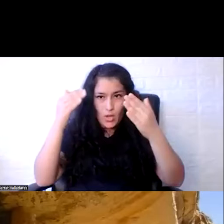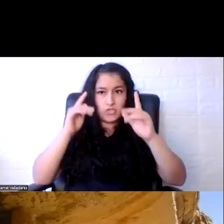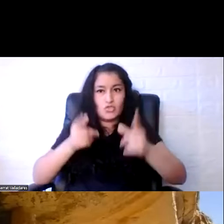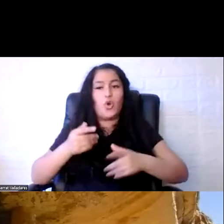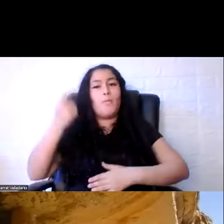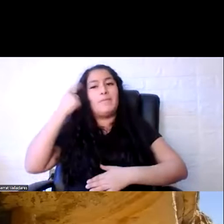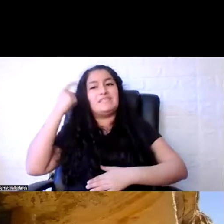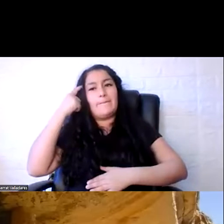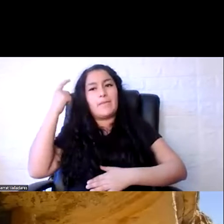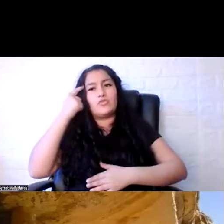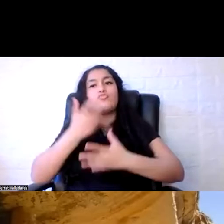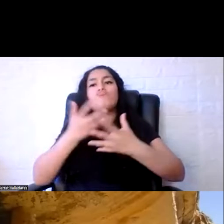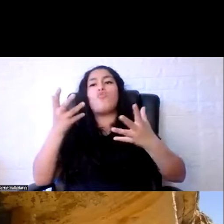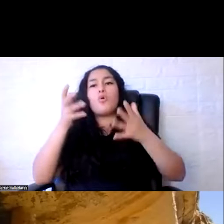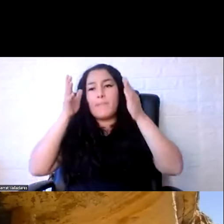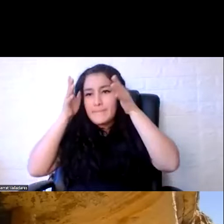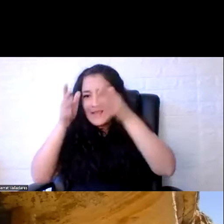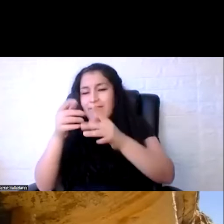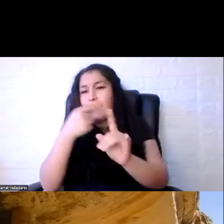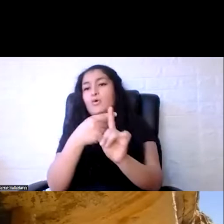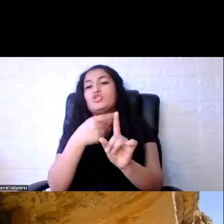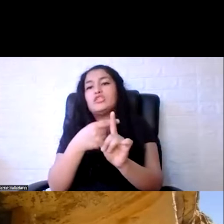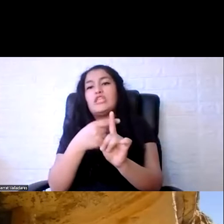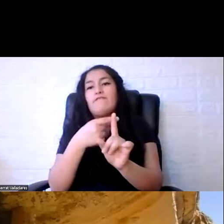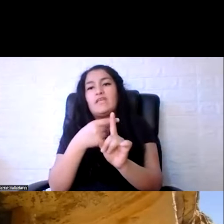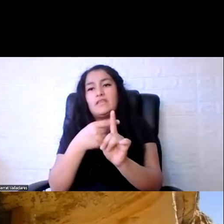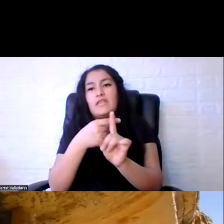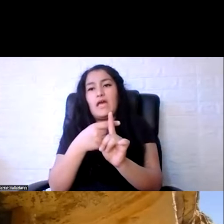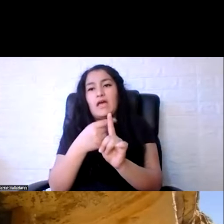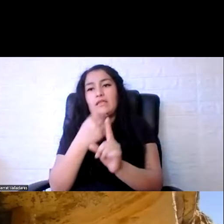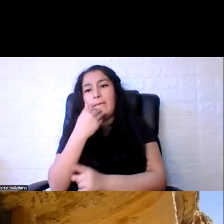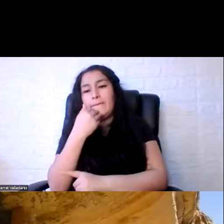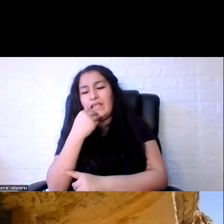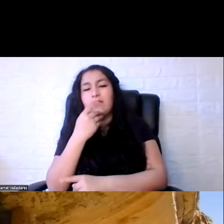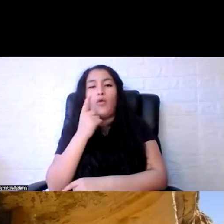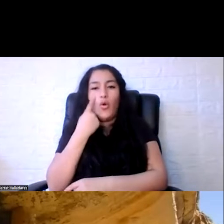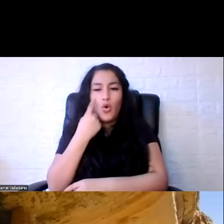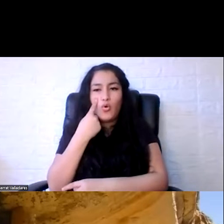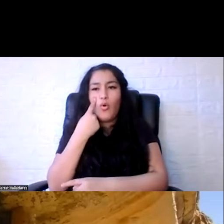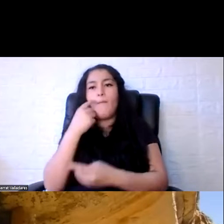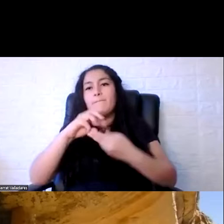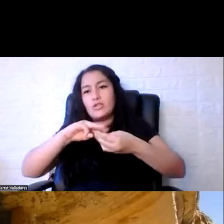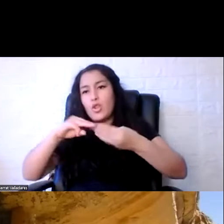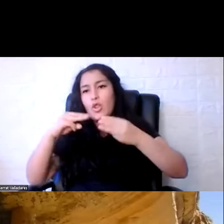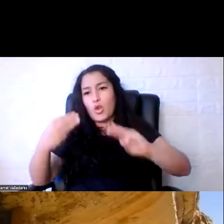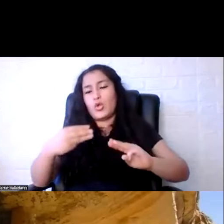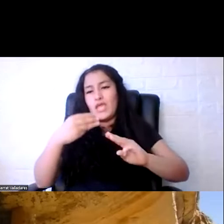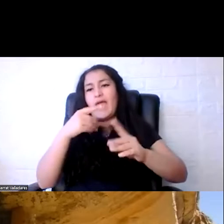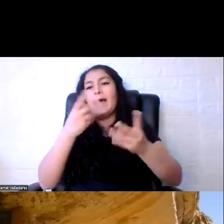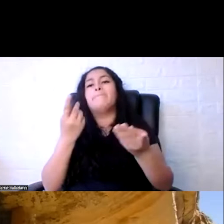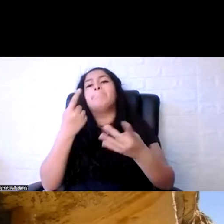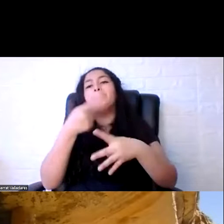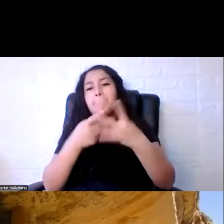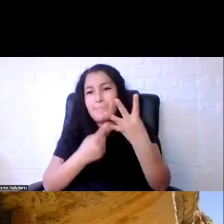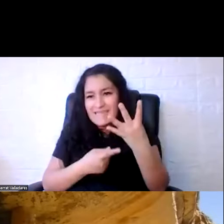positivista. Me he metido en cuestiones de métodos mixtos y mucho del trabajo que hicimos